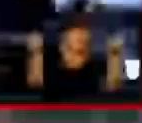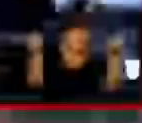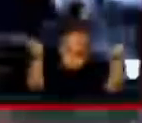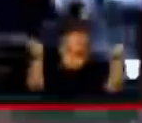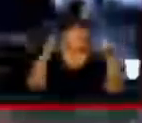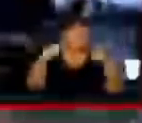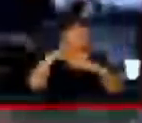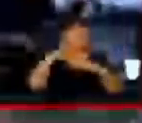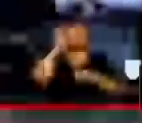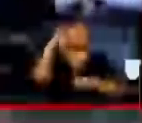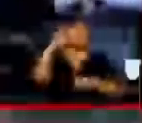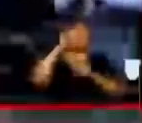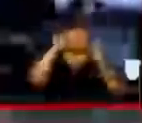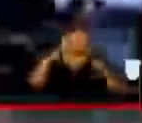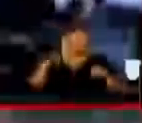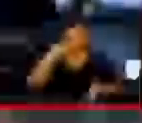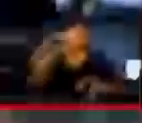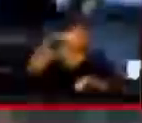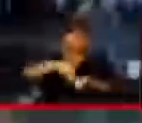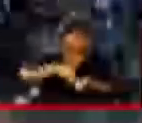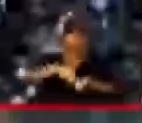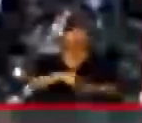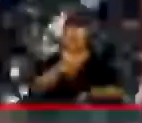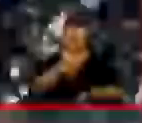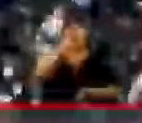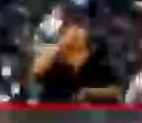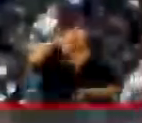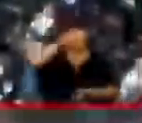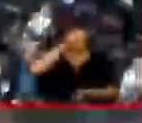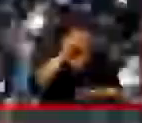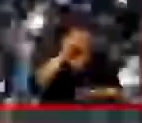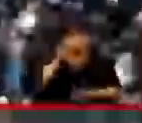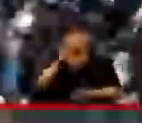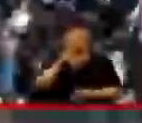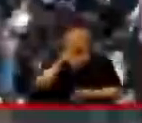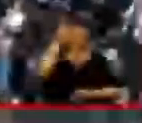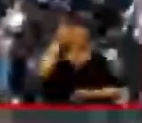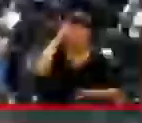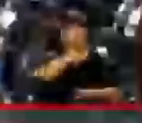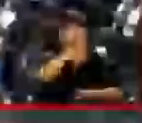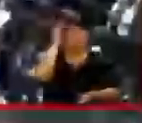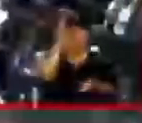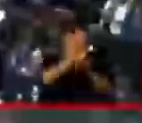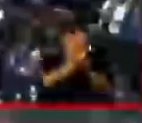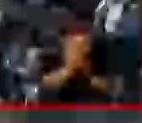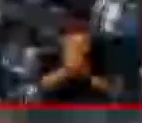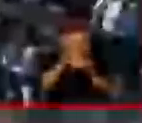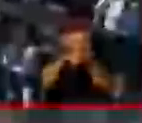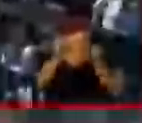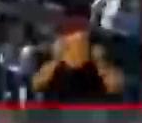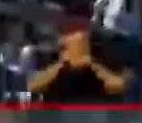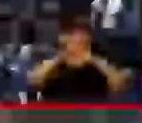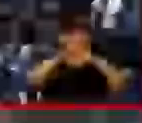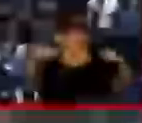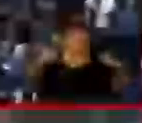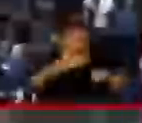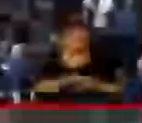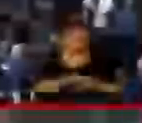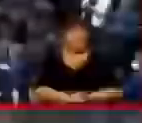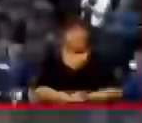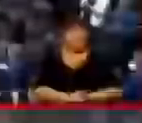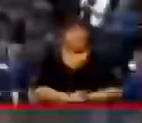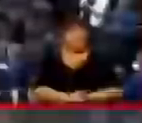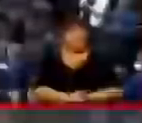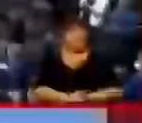el fondo un paquete que está dispuesto a cumplir. A ver, Gustavo, ¿cómo estás viendo, no? Estas imágenes, y ahora va a contar González Prieto cómo